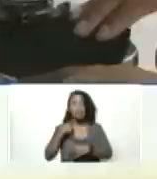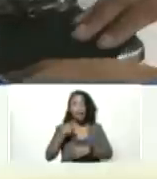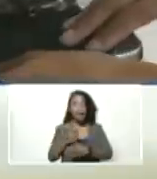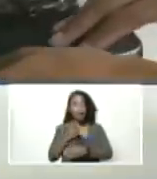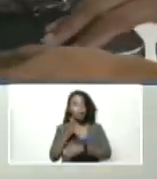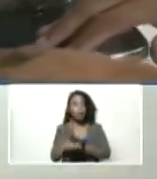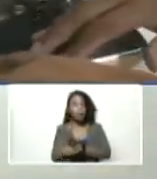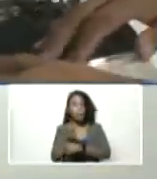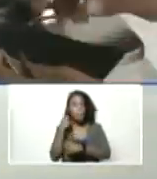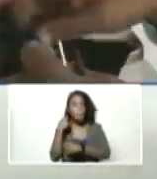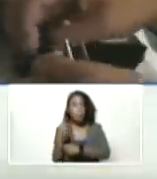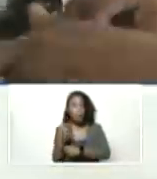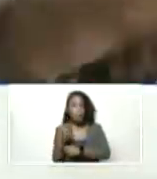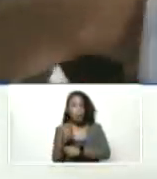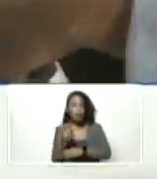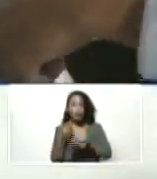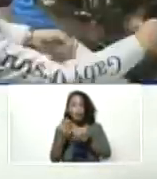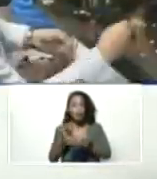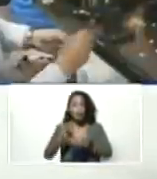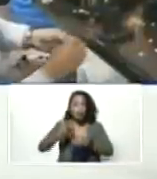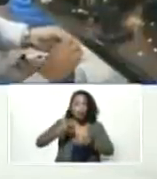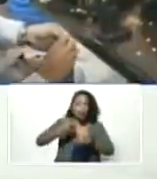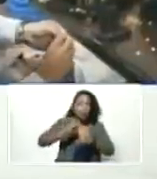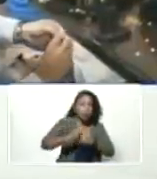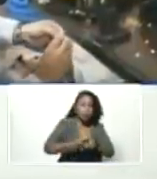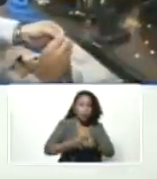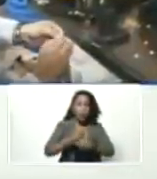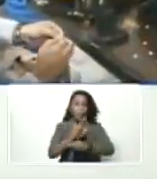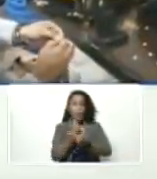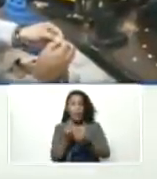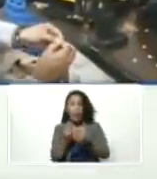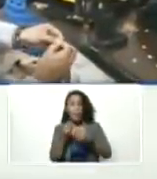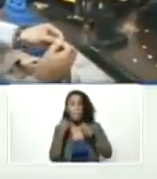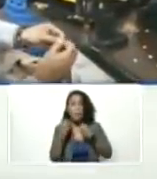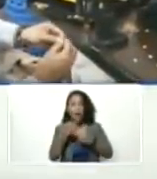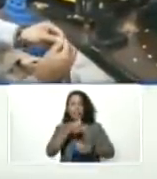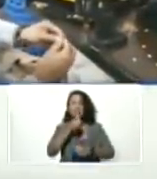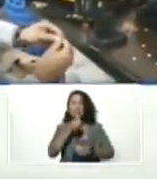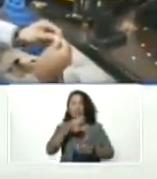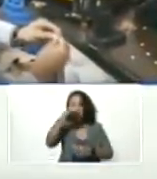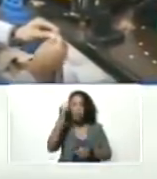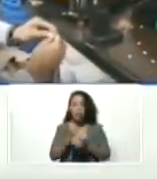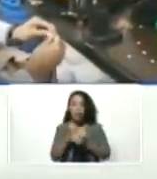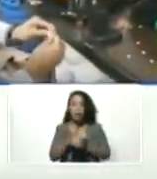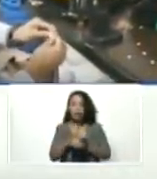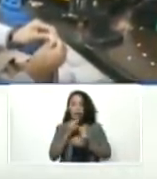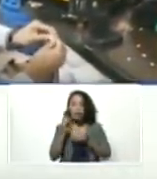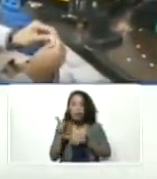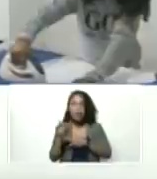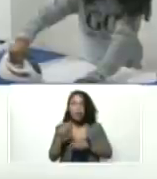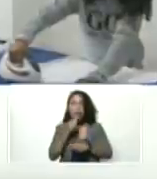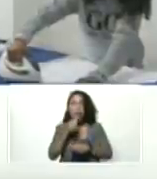plata, inyectando el dinero para quienes trabajan, porque ese dinero es para quien lo trabaja.